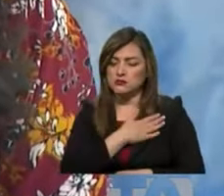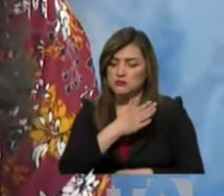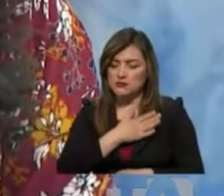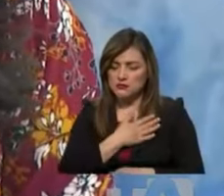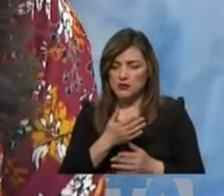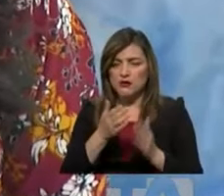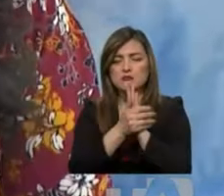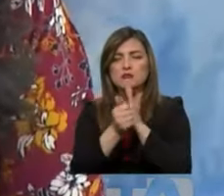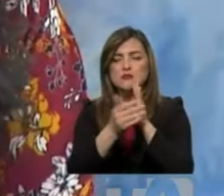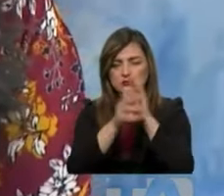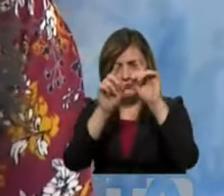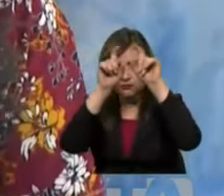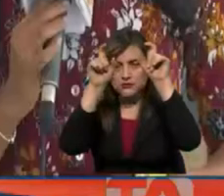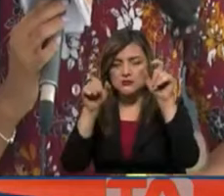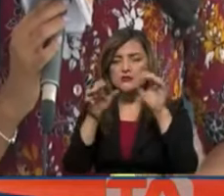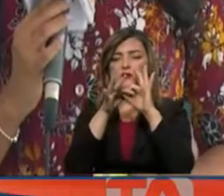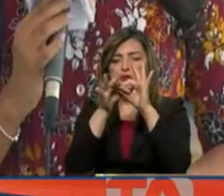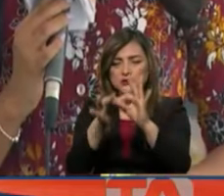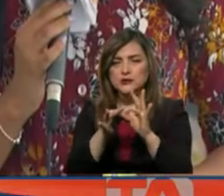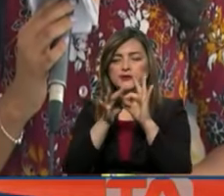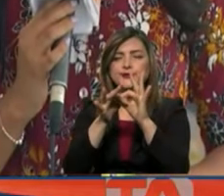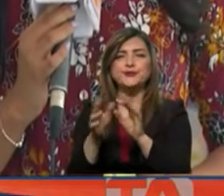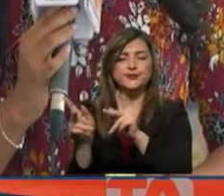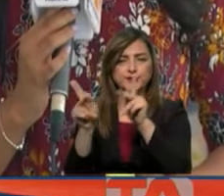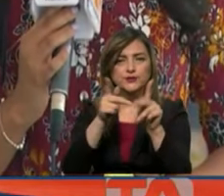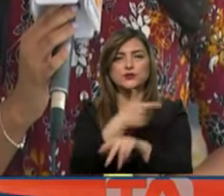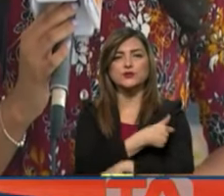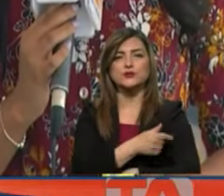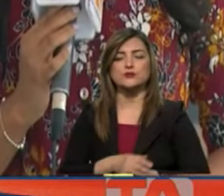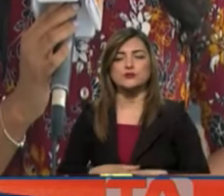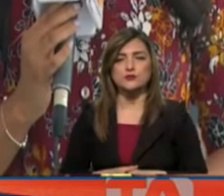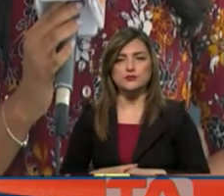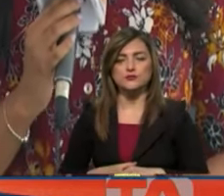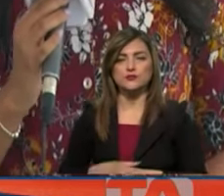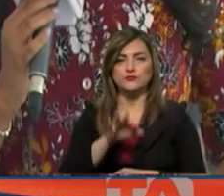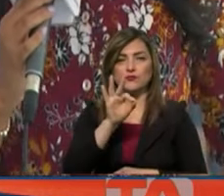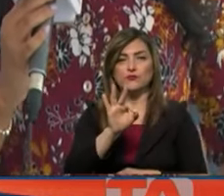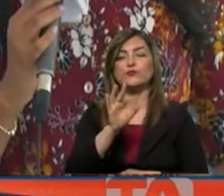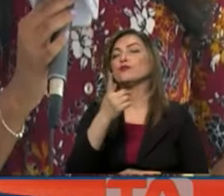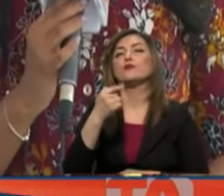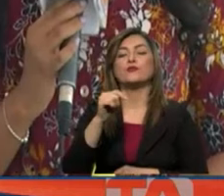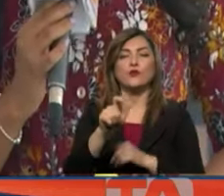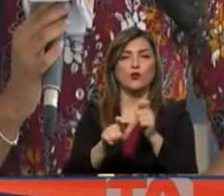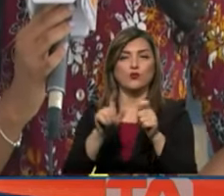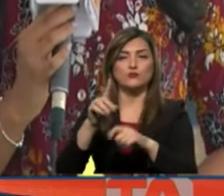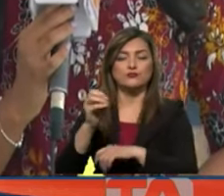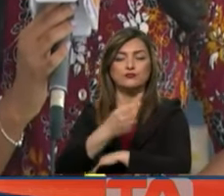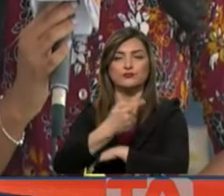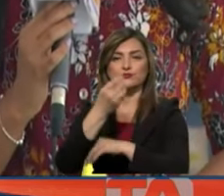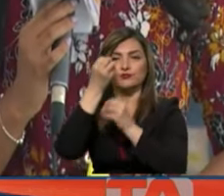confiar en la capacidad y contribuir con este plan de vacunación 9100. Esta es